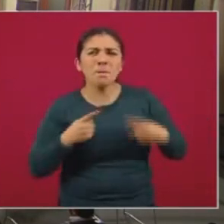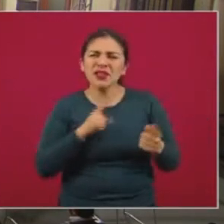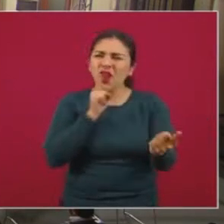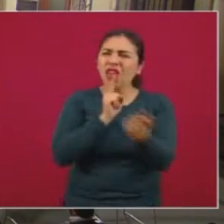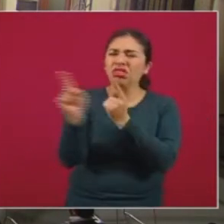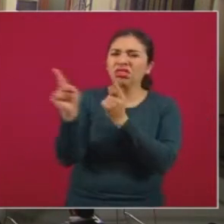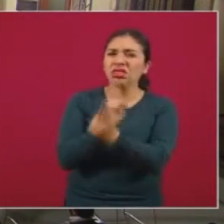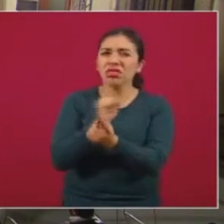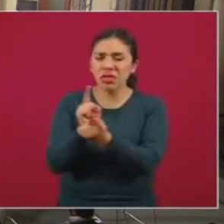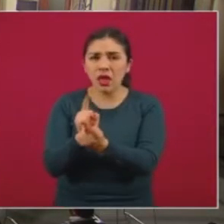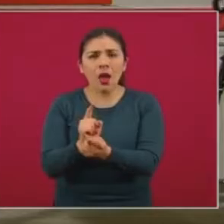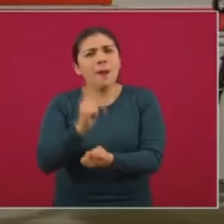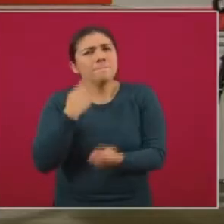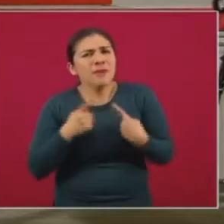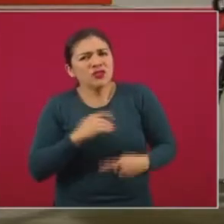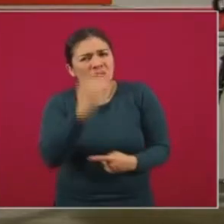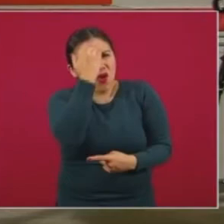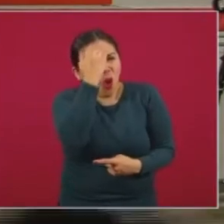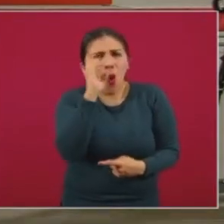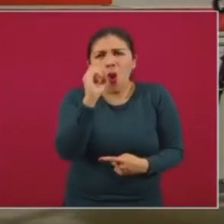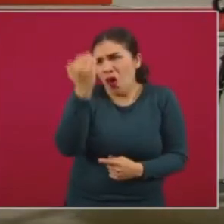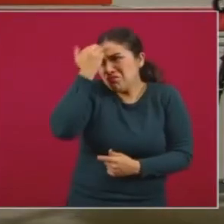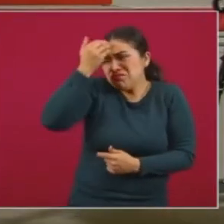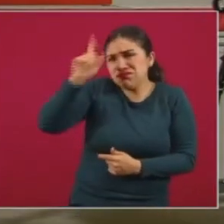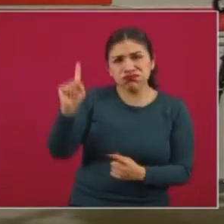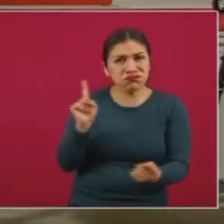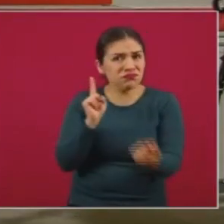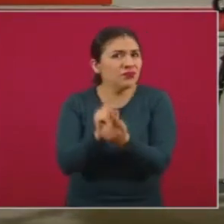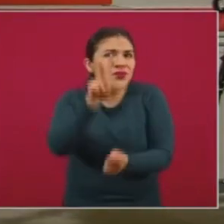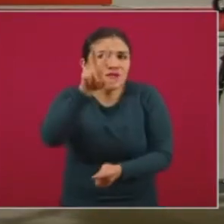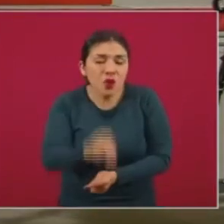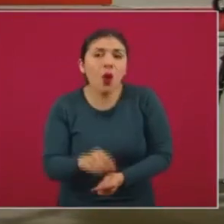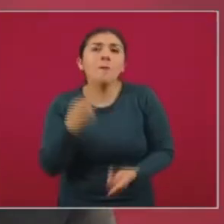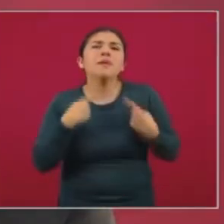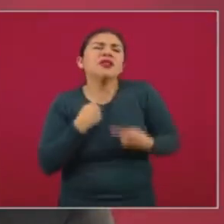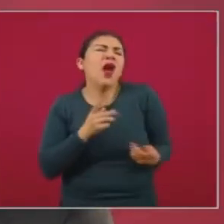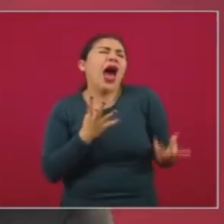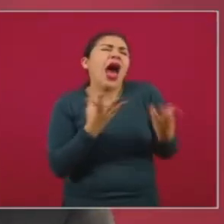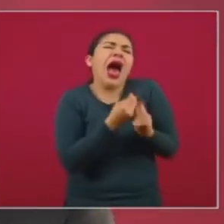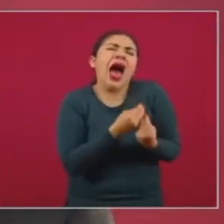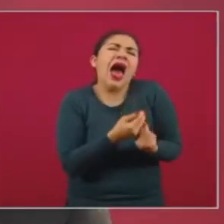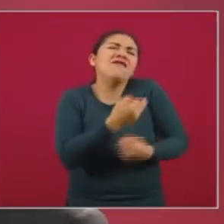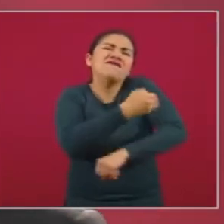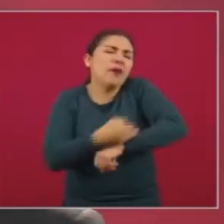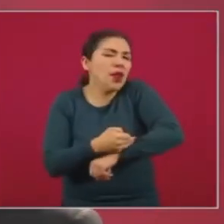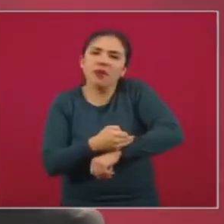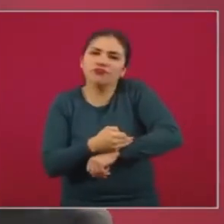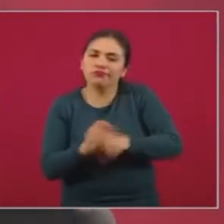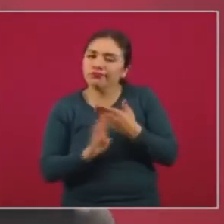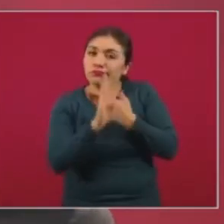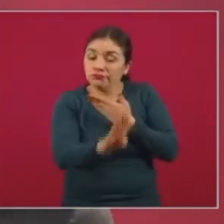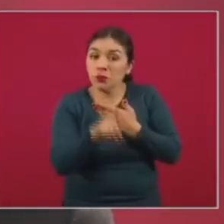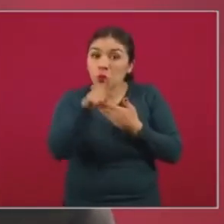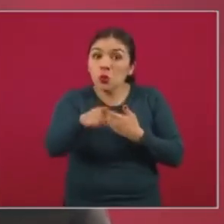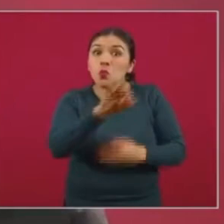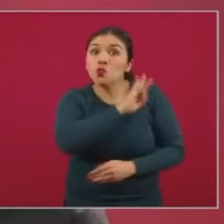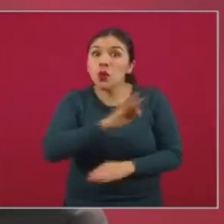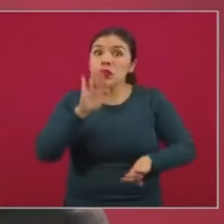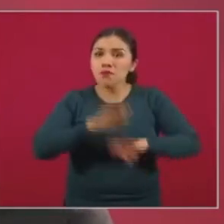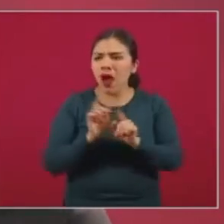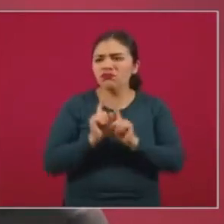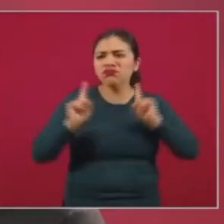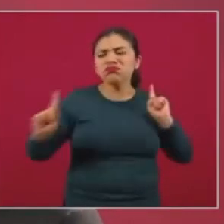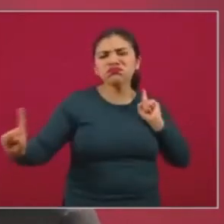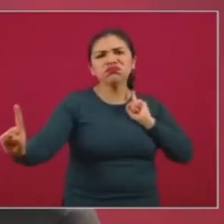personas, conocidas o no conocidas, cercanas o no cercanas. En la medida en que nos mantengamos lejos de